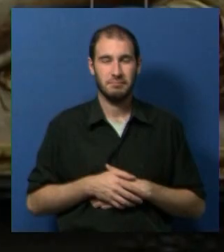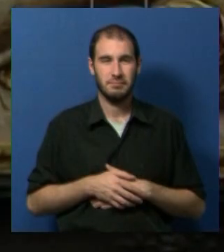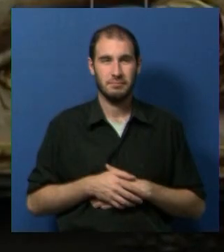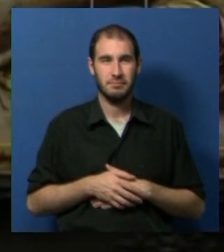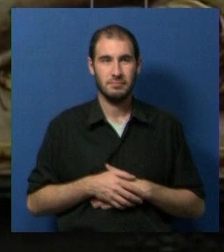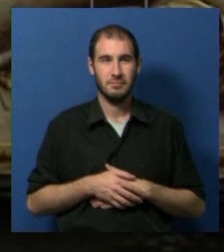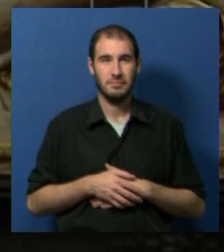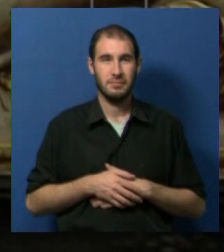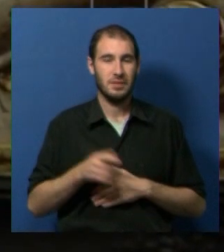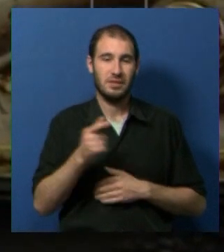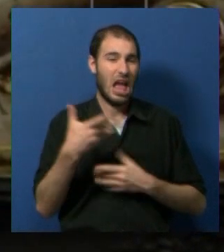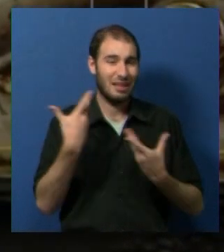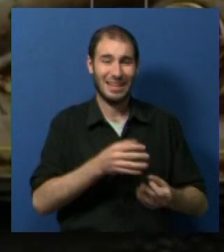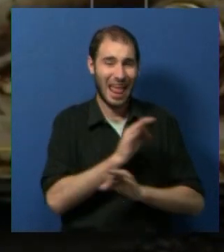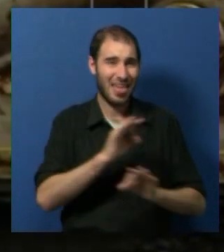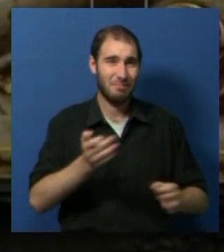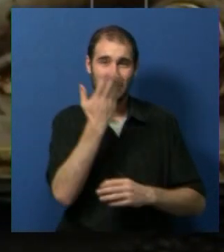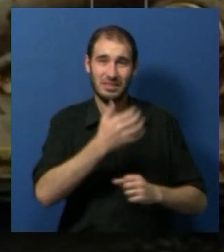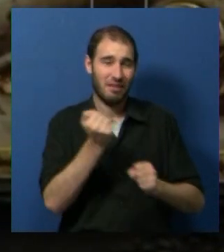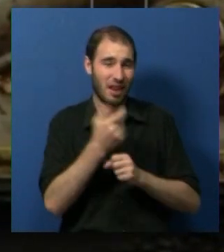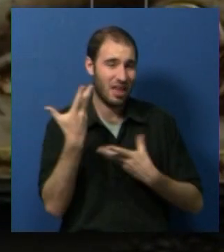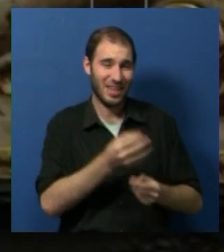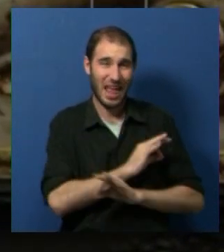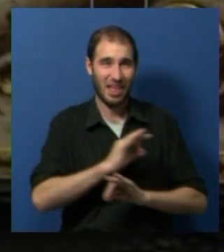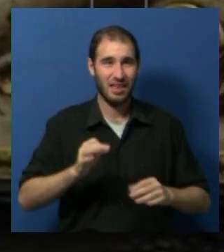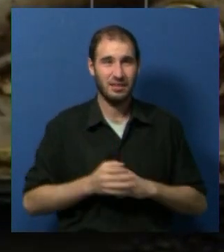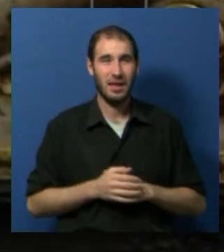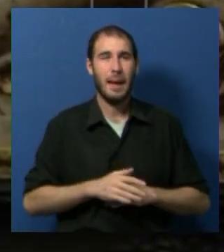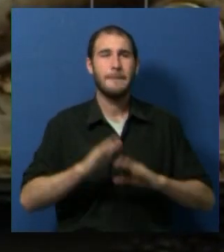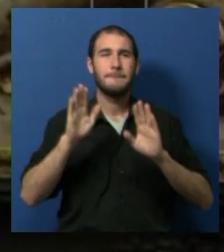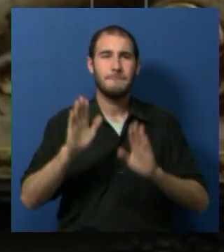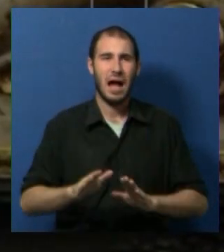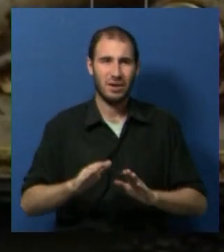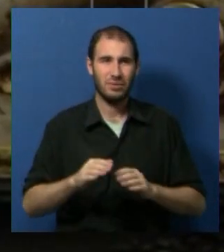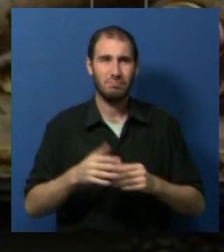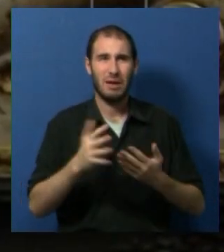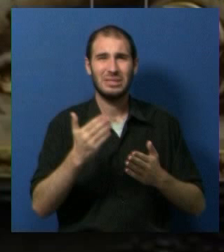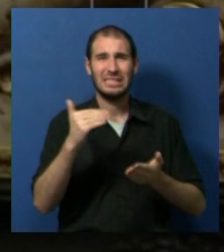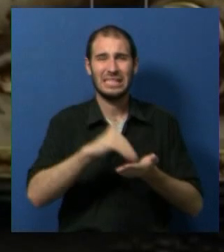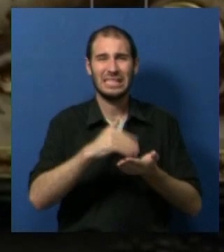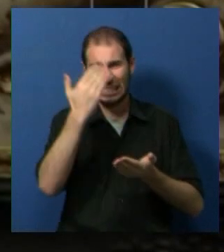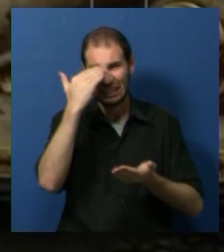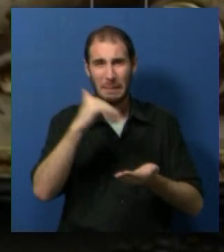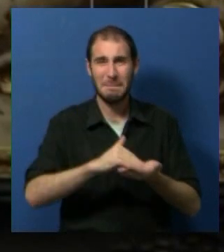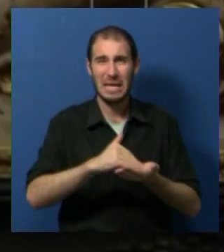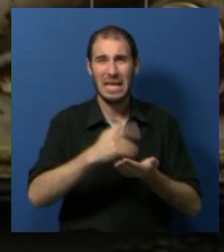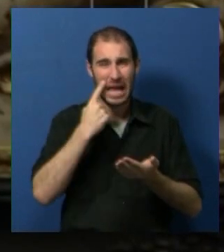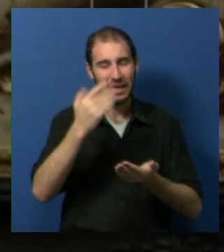no ayuda en nada a los trabajadores. Un paro que va a costar más de 15.000 millones de